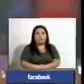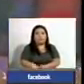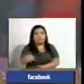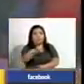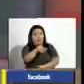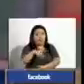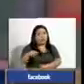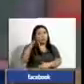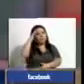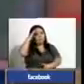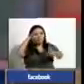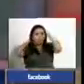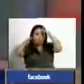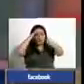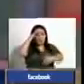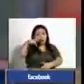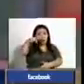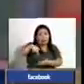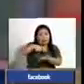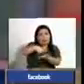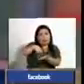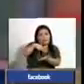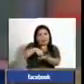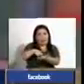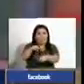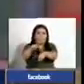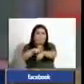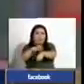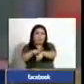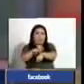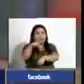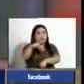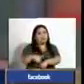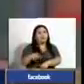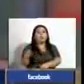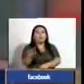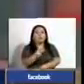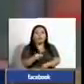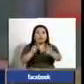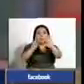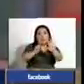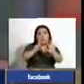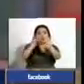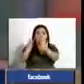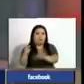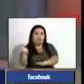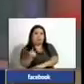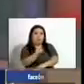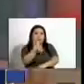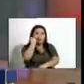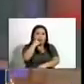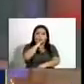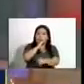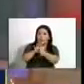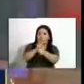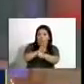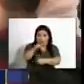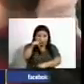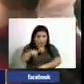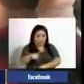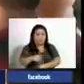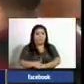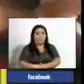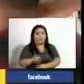Amigos, ¿cómo están? Un saludo desde Asunción. Aquí tenemos que decir que en Paraguay son 77 los casos confirmados de COVID hasta el